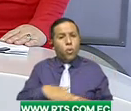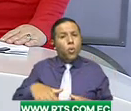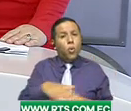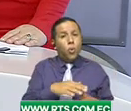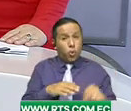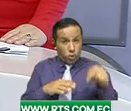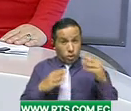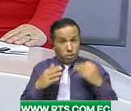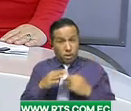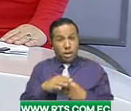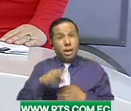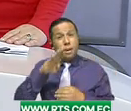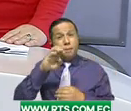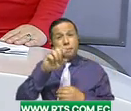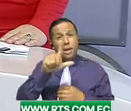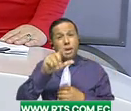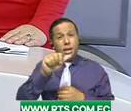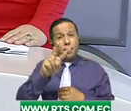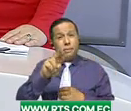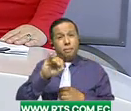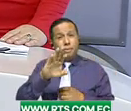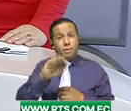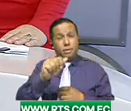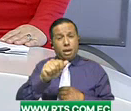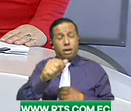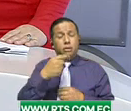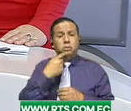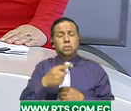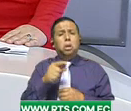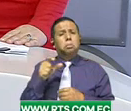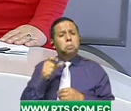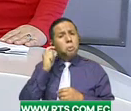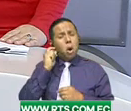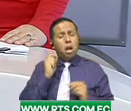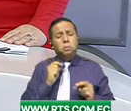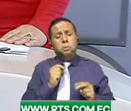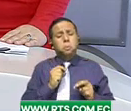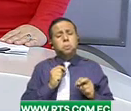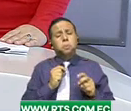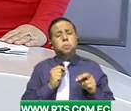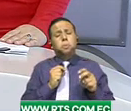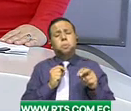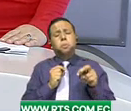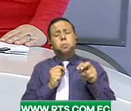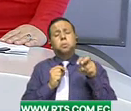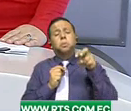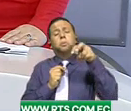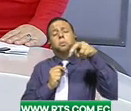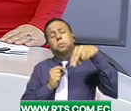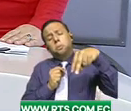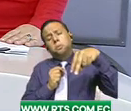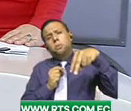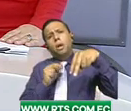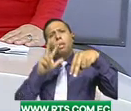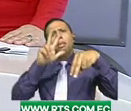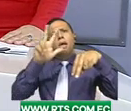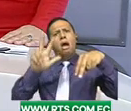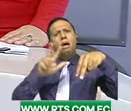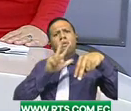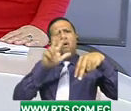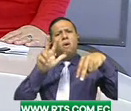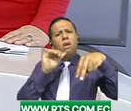Guayaquil. Según testigos, la joven permaneció en el lugar más de 3 horas antes de tomar la fatal decisión.